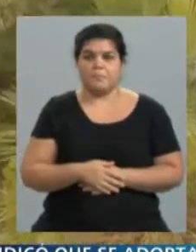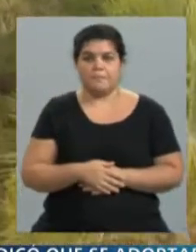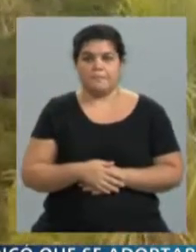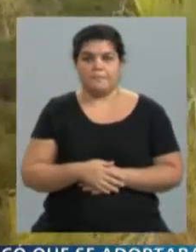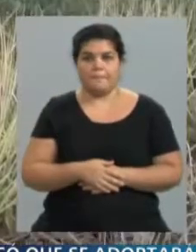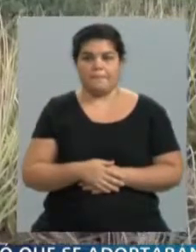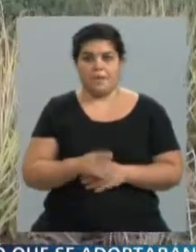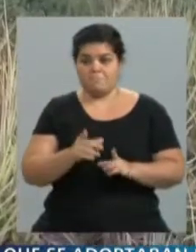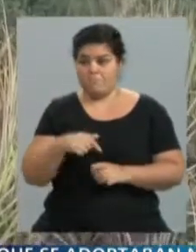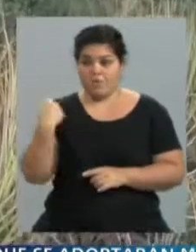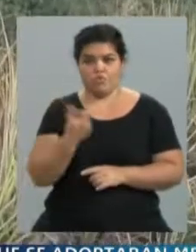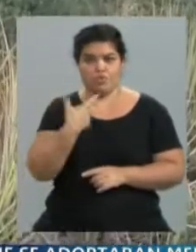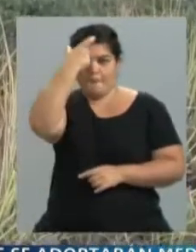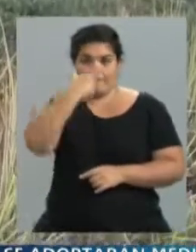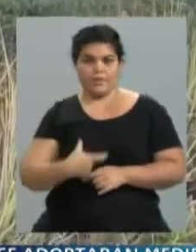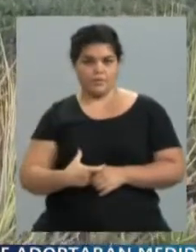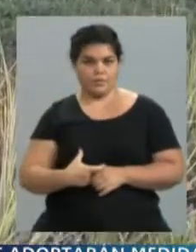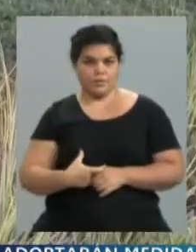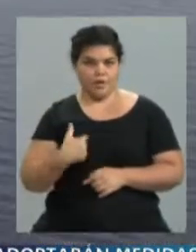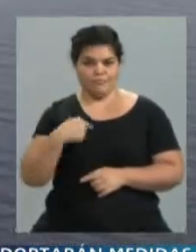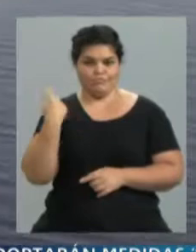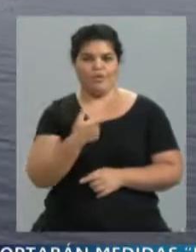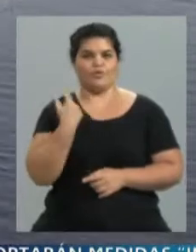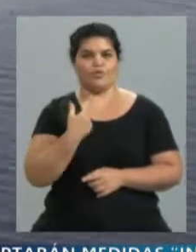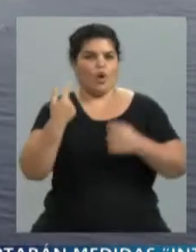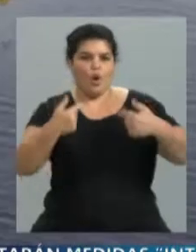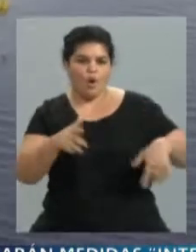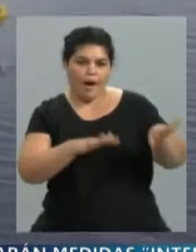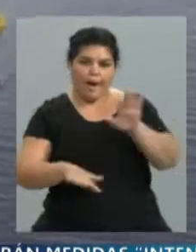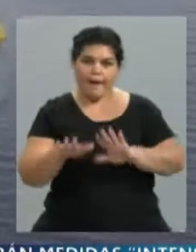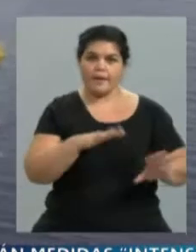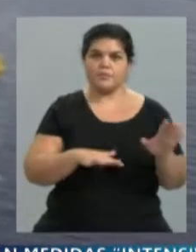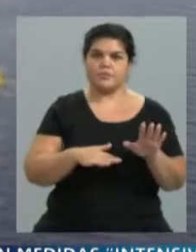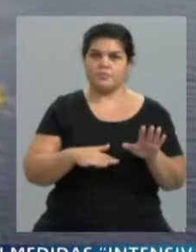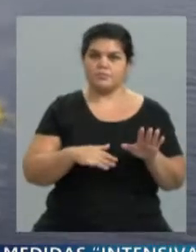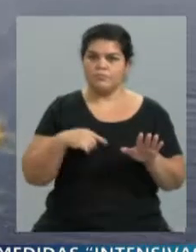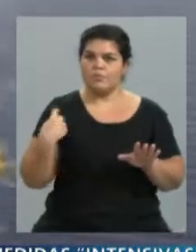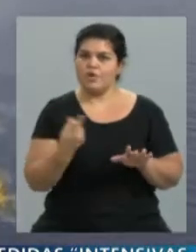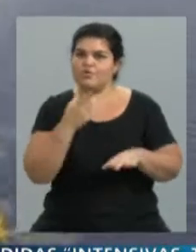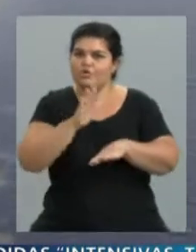como seres humanos, de acuerdo a las actividades que nosotros realizamos, podemos ser grandes